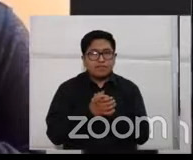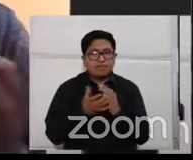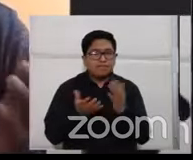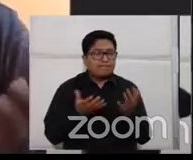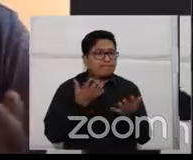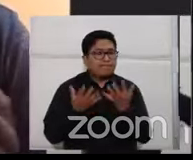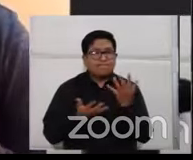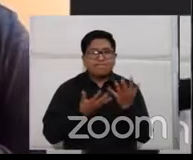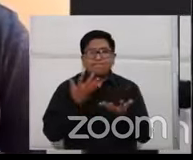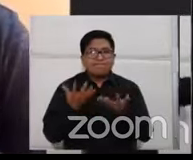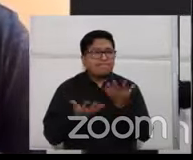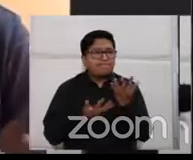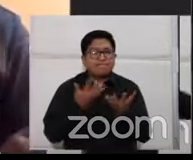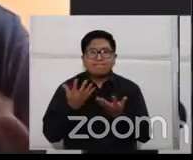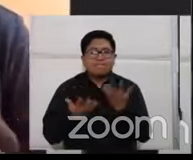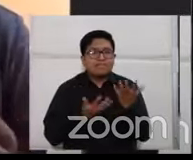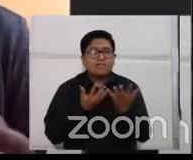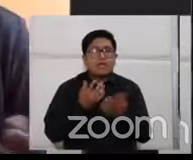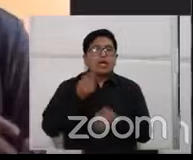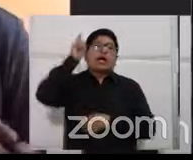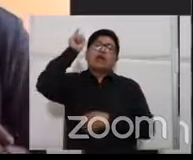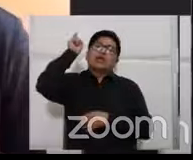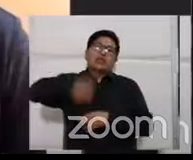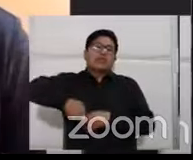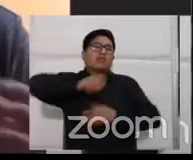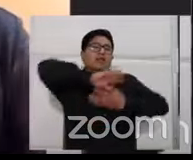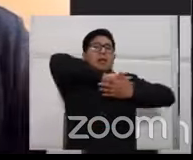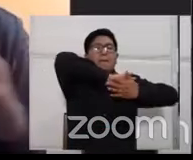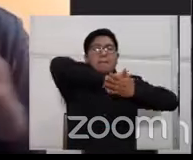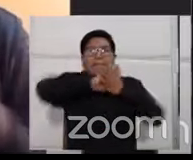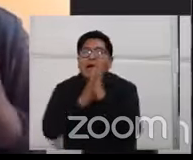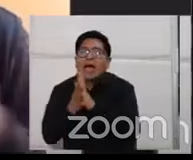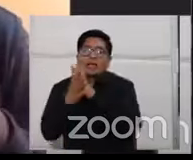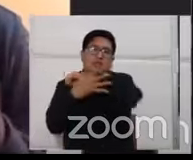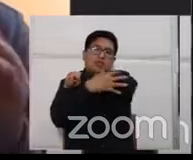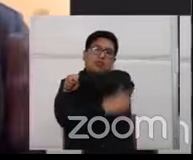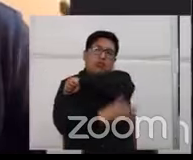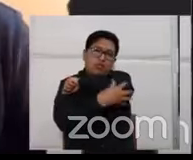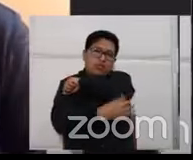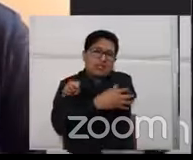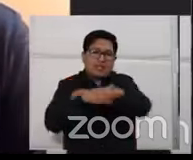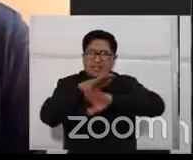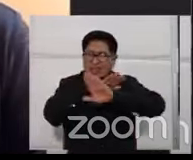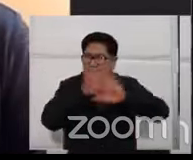que erradique en la pobreza querales en